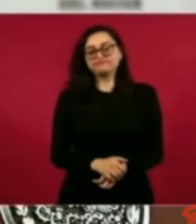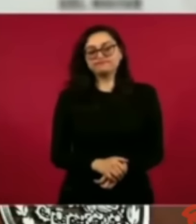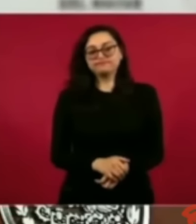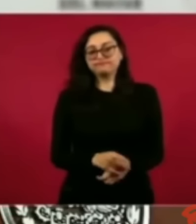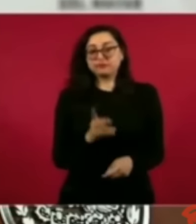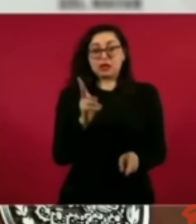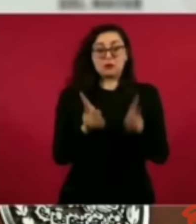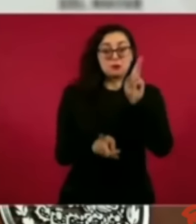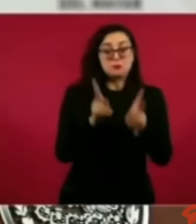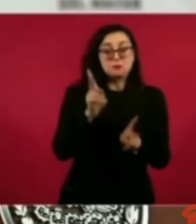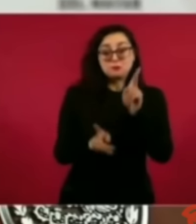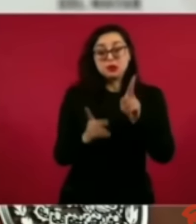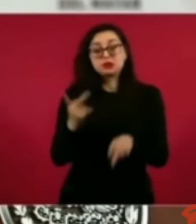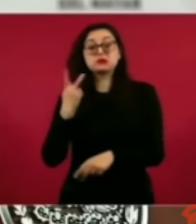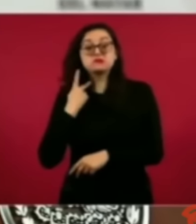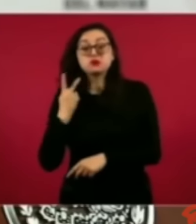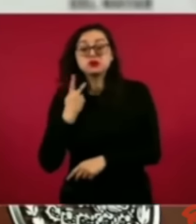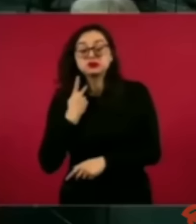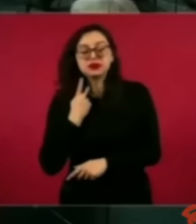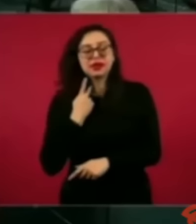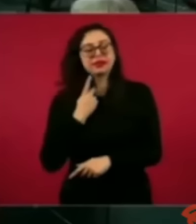Tampoco, y aprovecho,